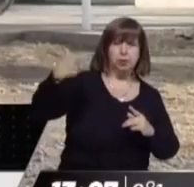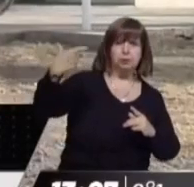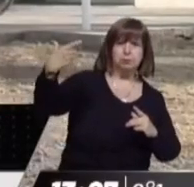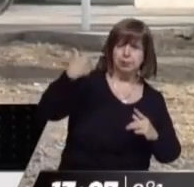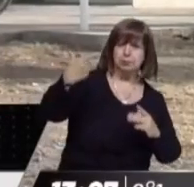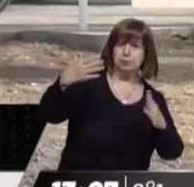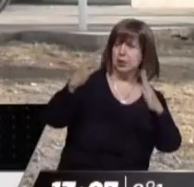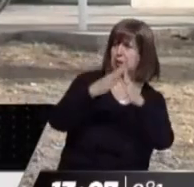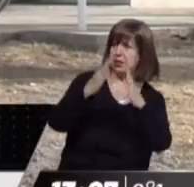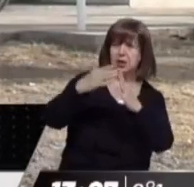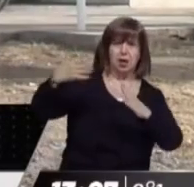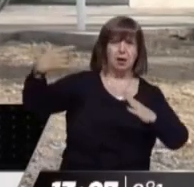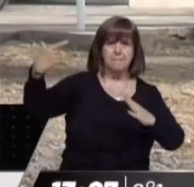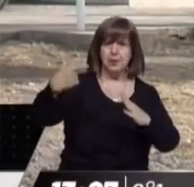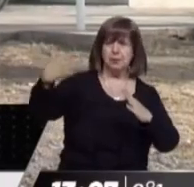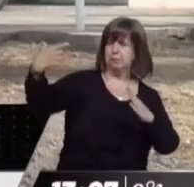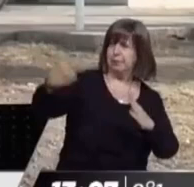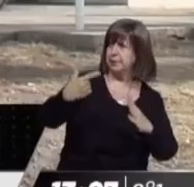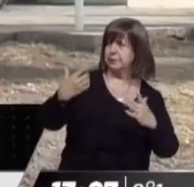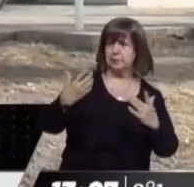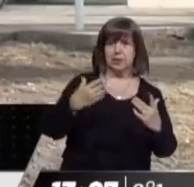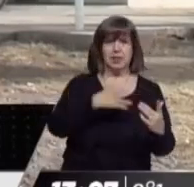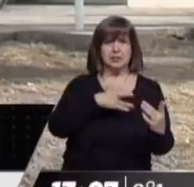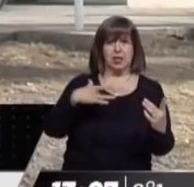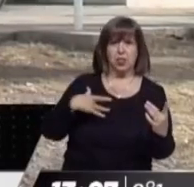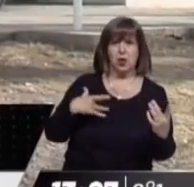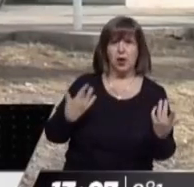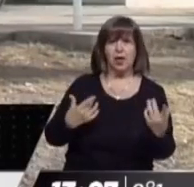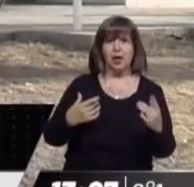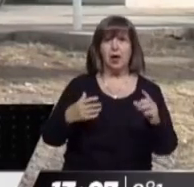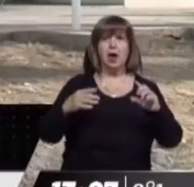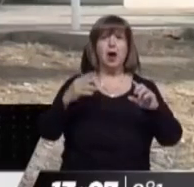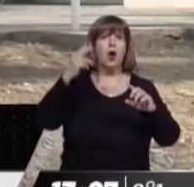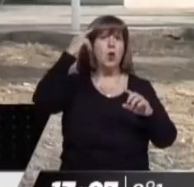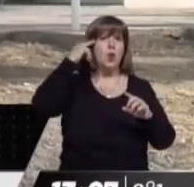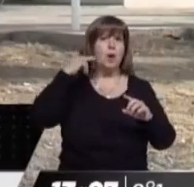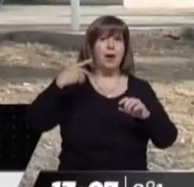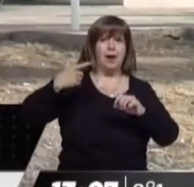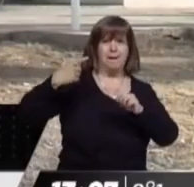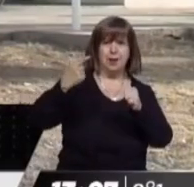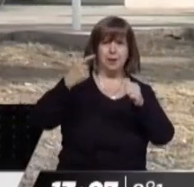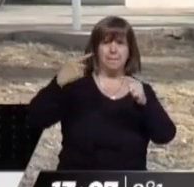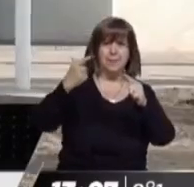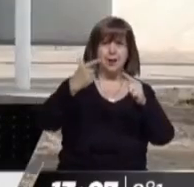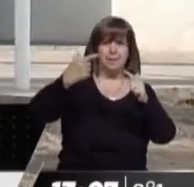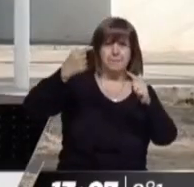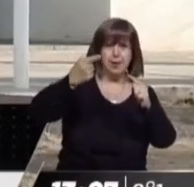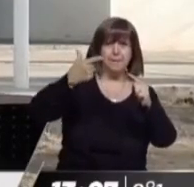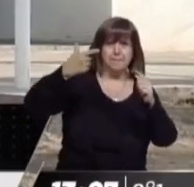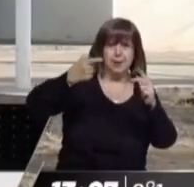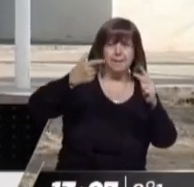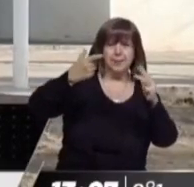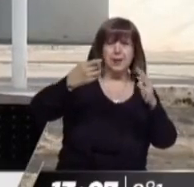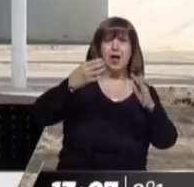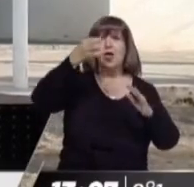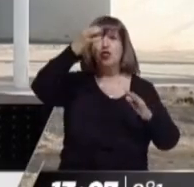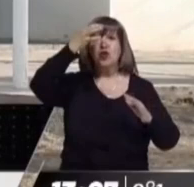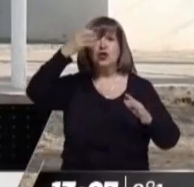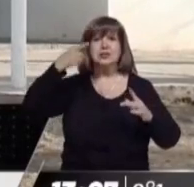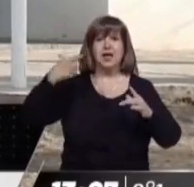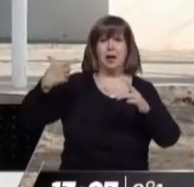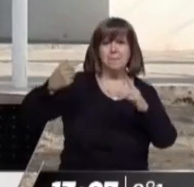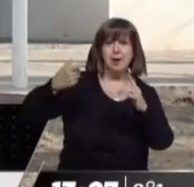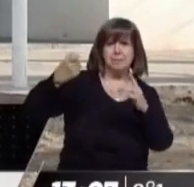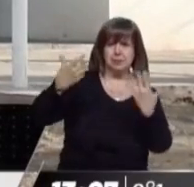es tremendo Sofi porque empezaron a disparar contra la casa exactamente entre 9 a 12 eh disparos efectuaron frente a la fachada de